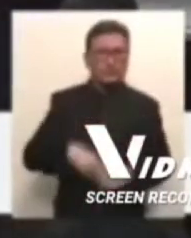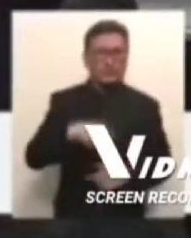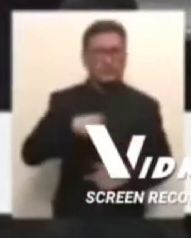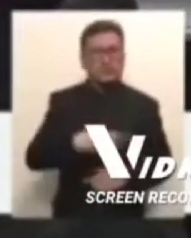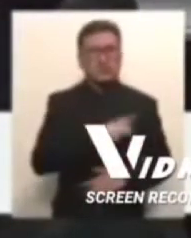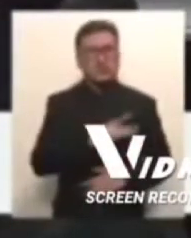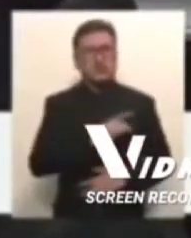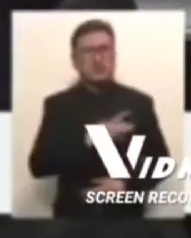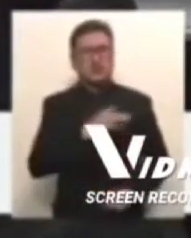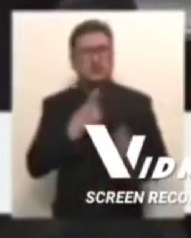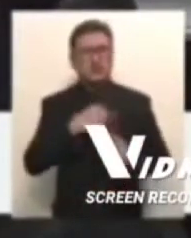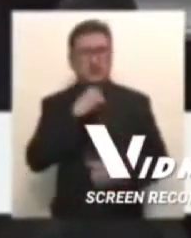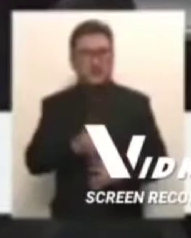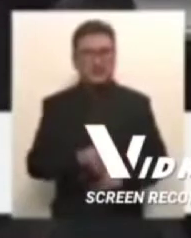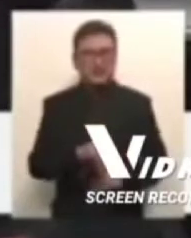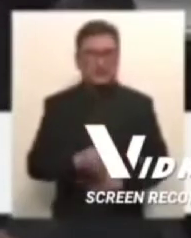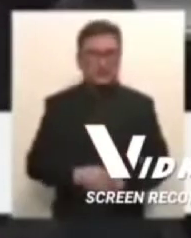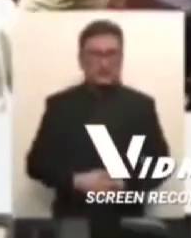me intimidan nada.